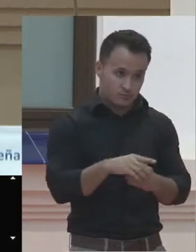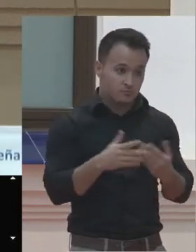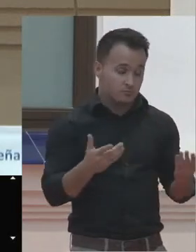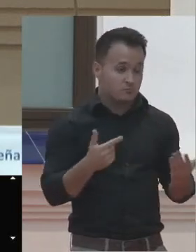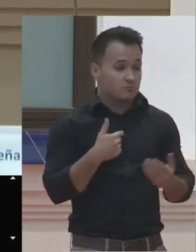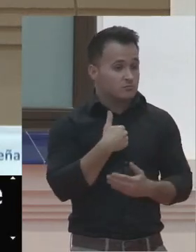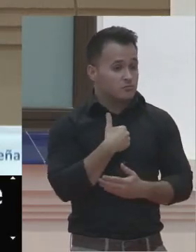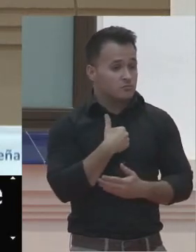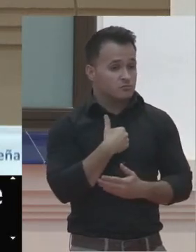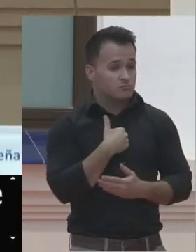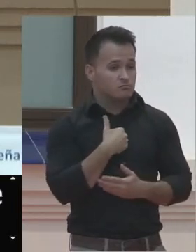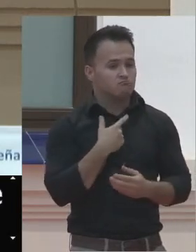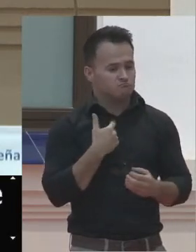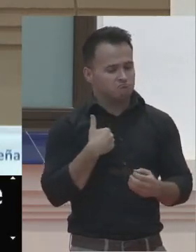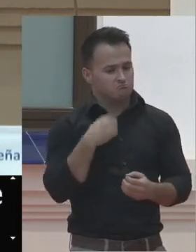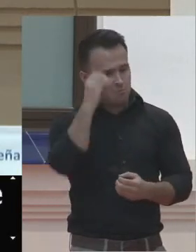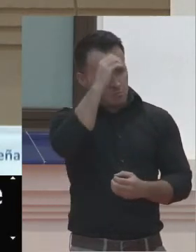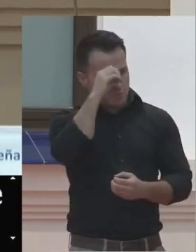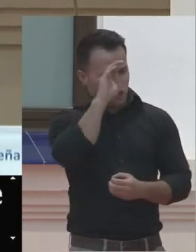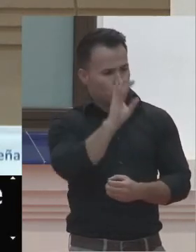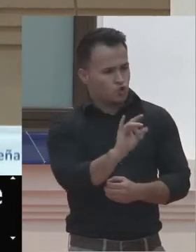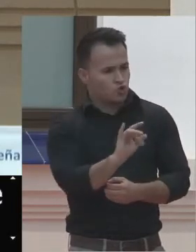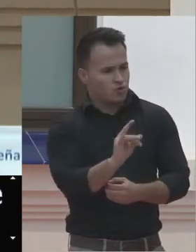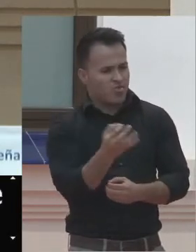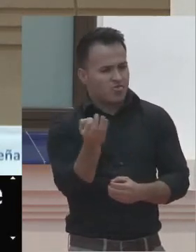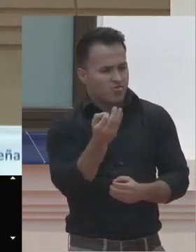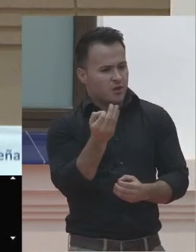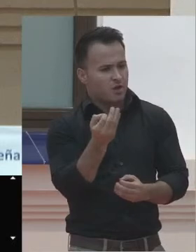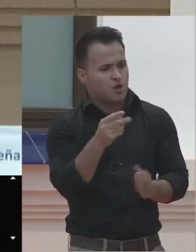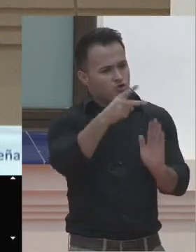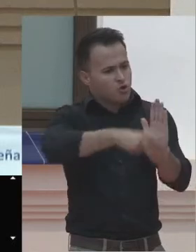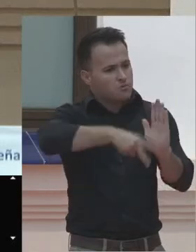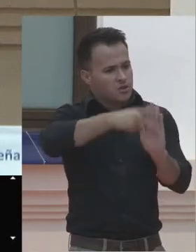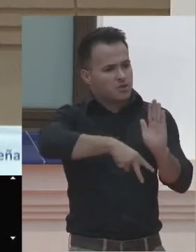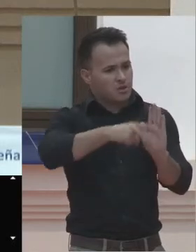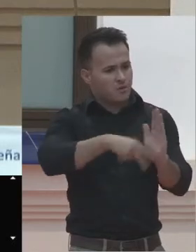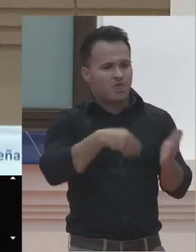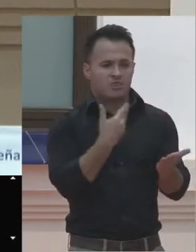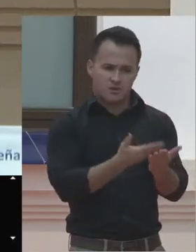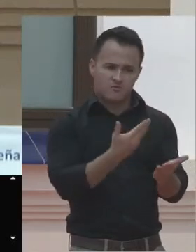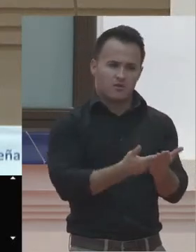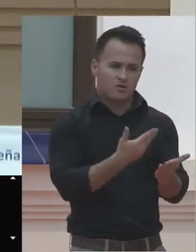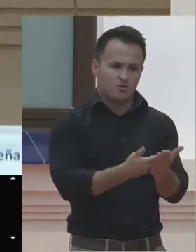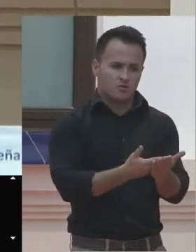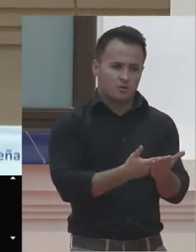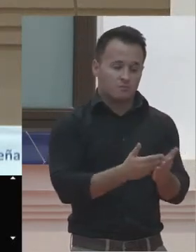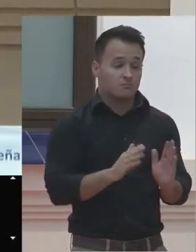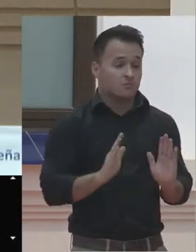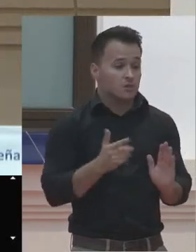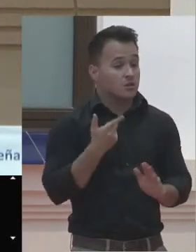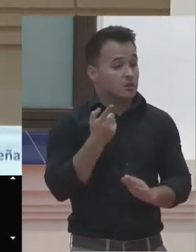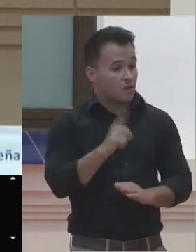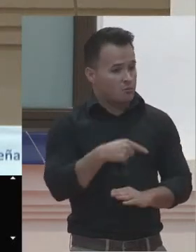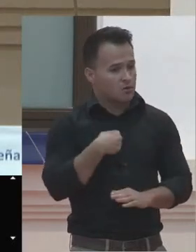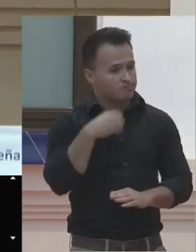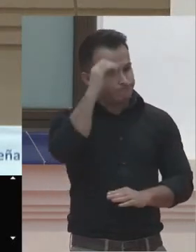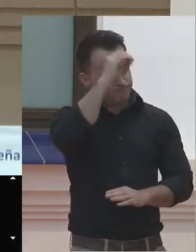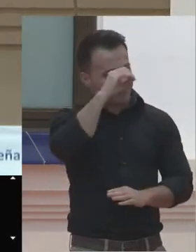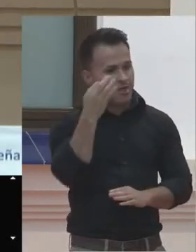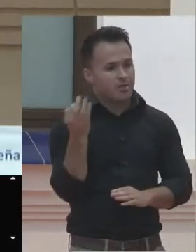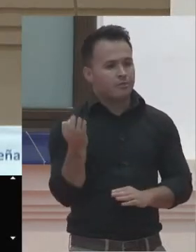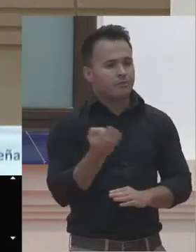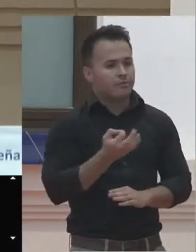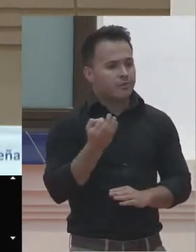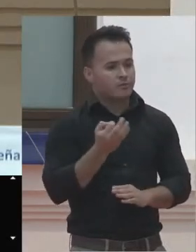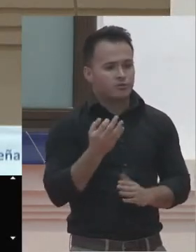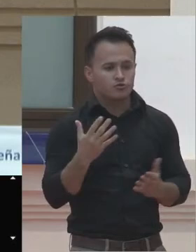soy absolutamente partidario de que existan normativas, existan certificaciones, pero también soy partidario de que